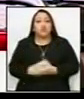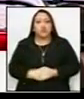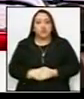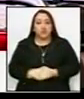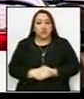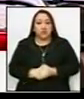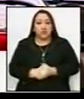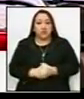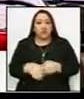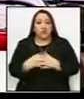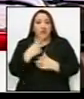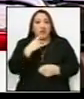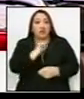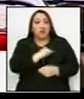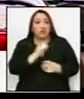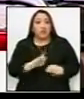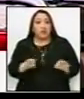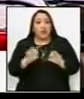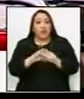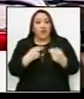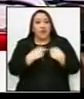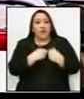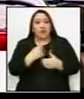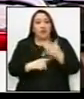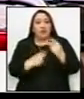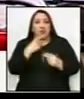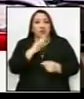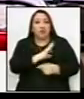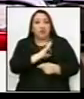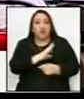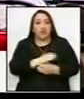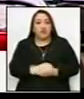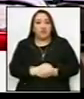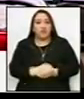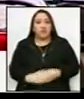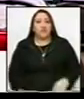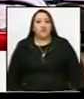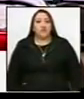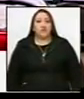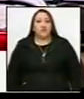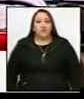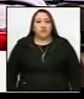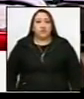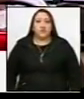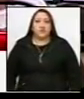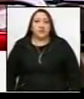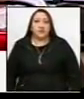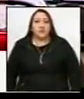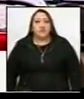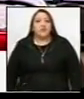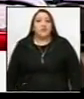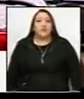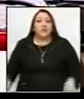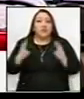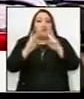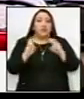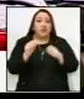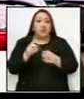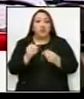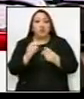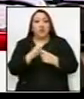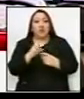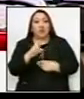de que el órgano competente, que en este caso es la Fiscalía, investigue por esa razón. Eso sería muy